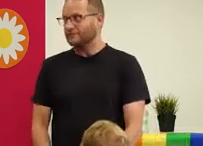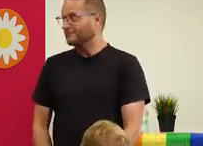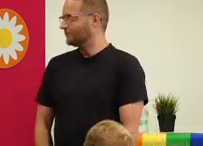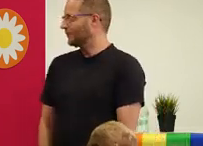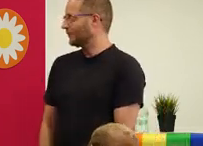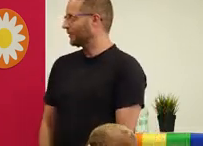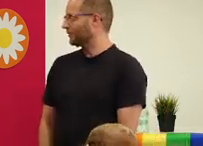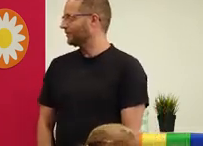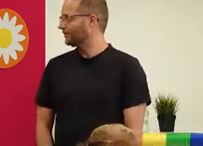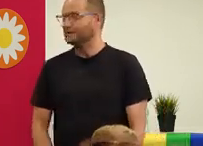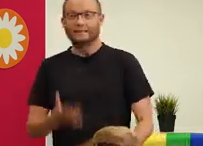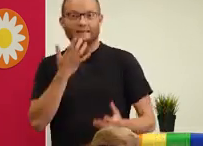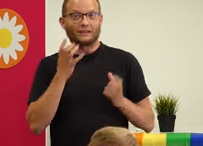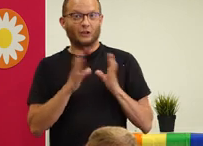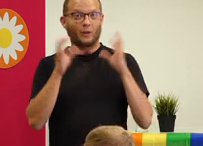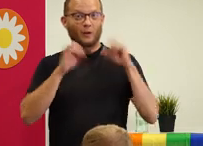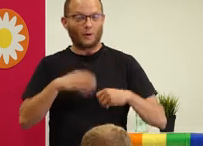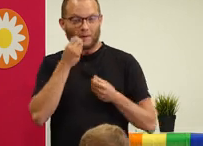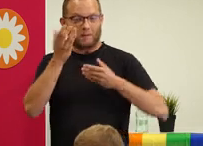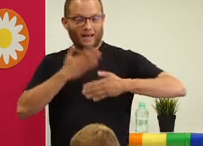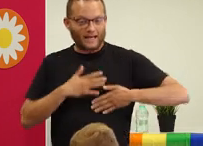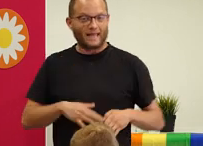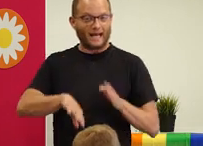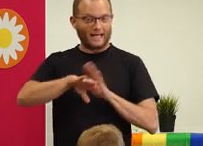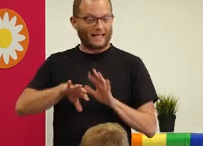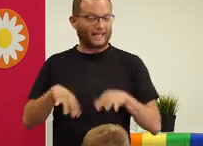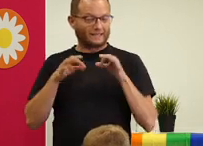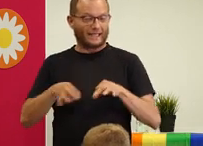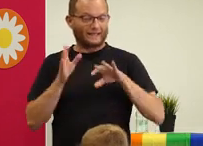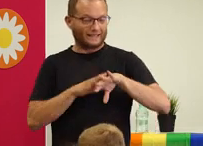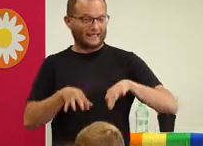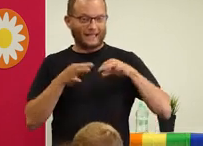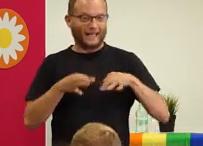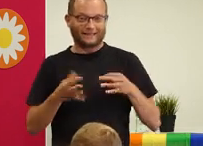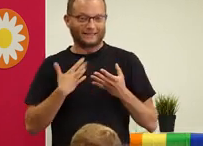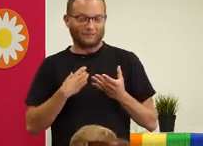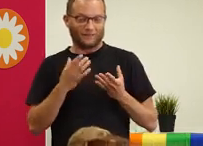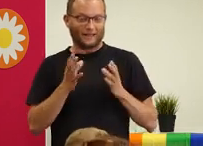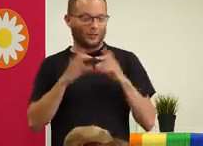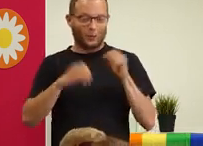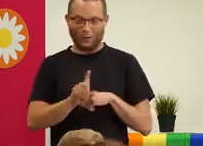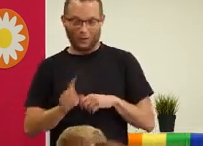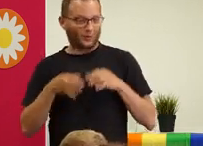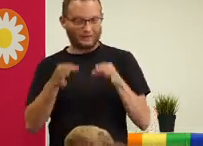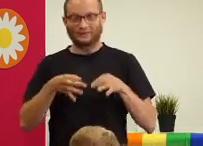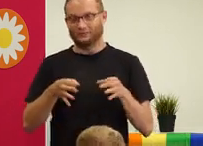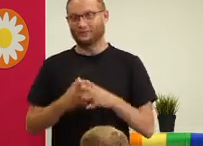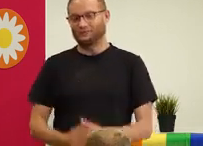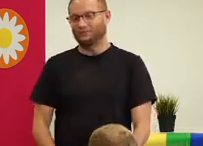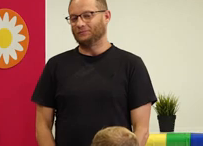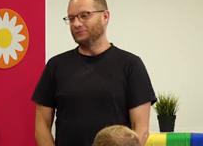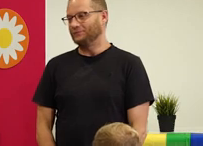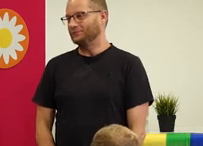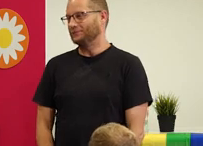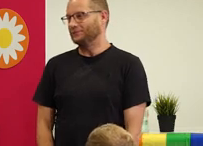Bueno... Si no se ponen de acuerdo, bienvenida a la izquierda. Esta es la historia de nuestra vida. No pasa nada.